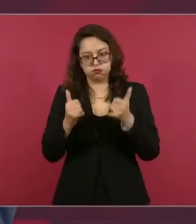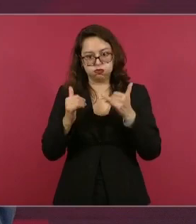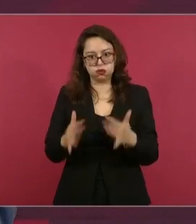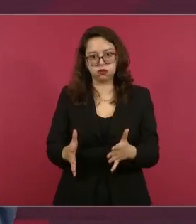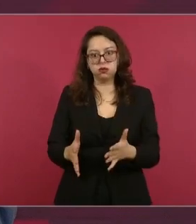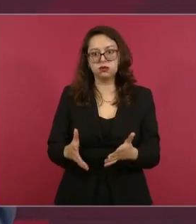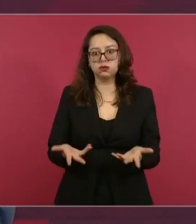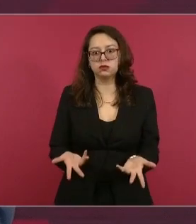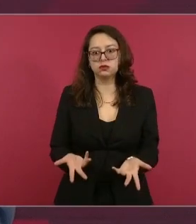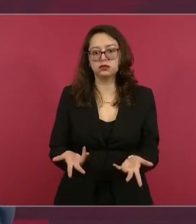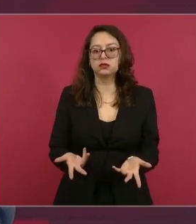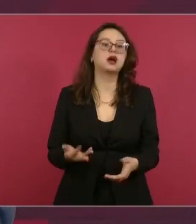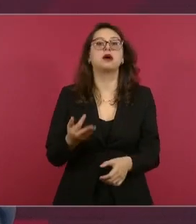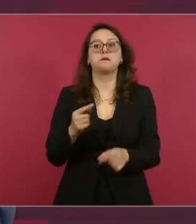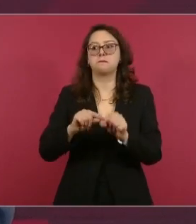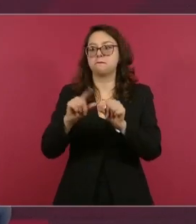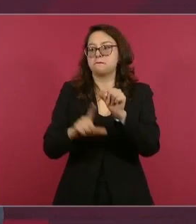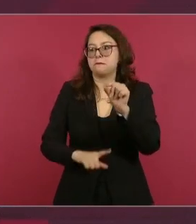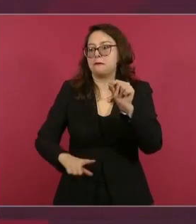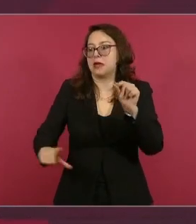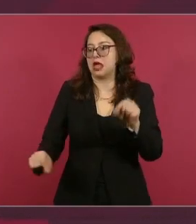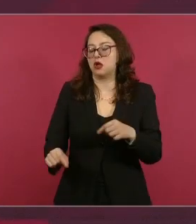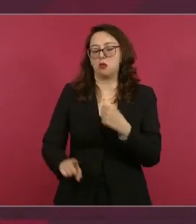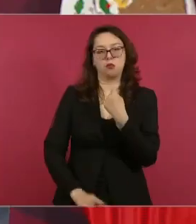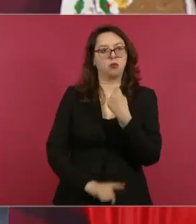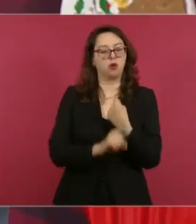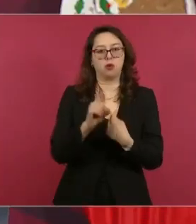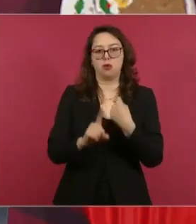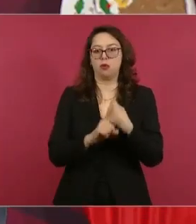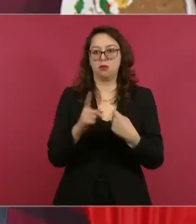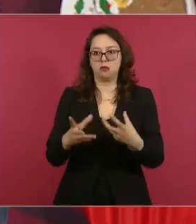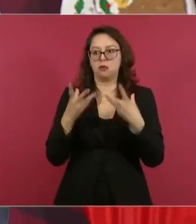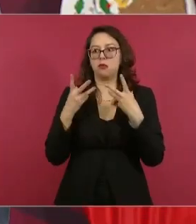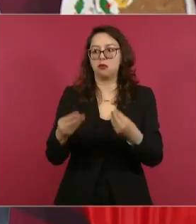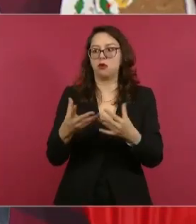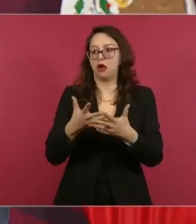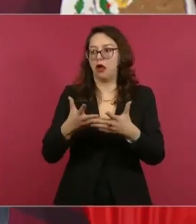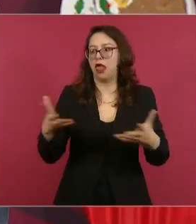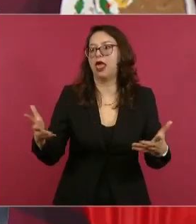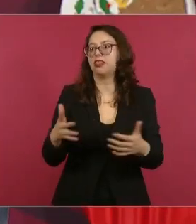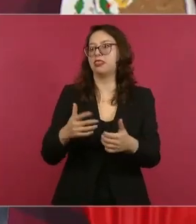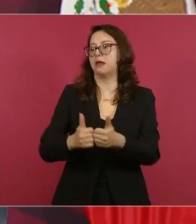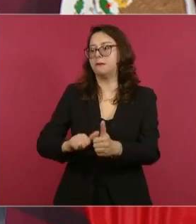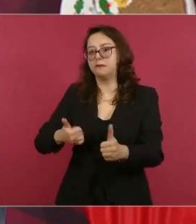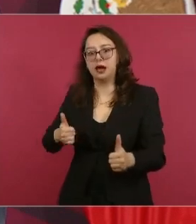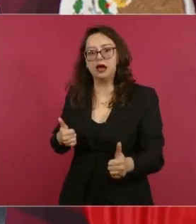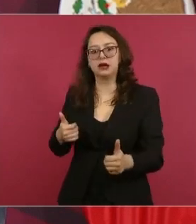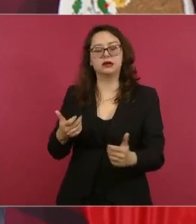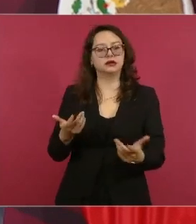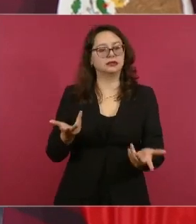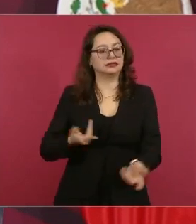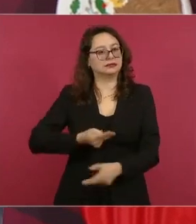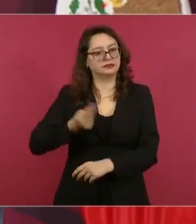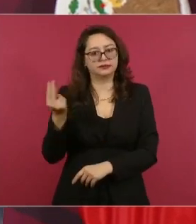con tantos rezagos, con tantos problemas,